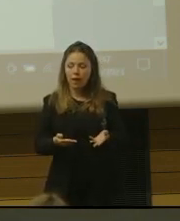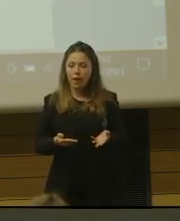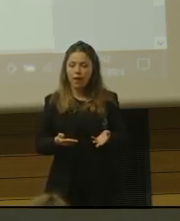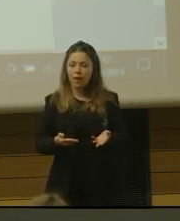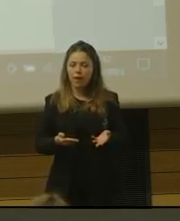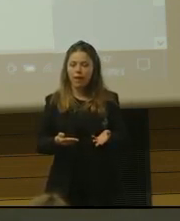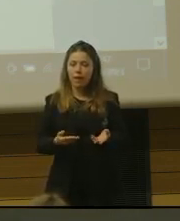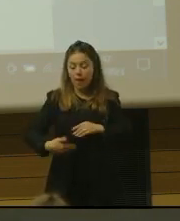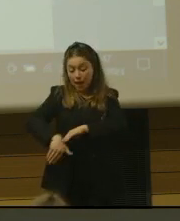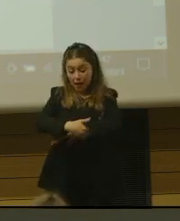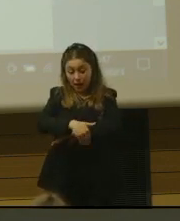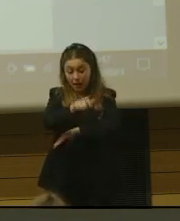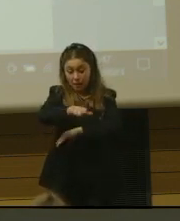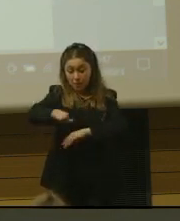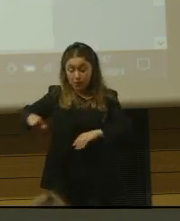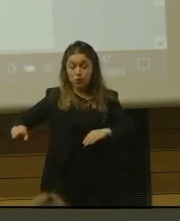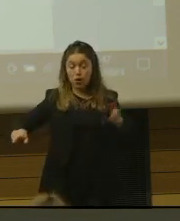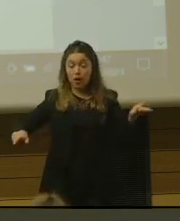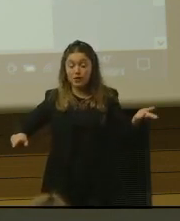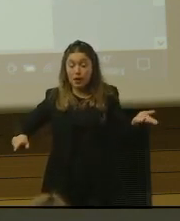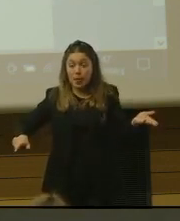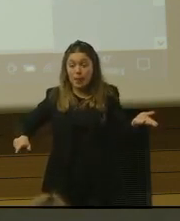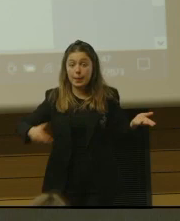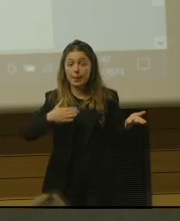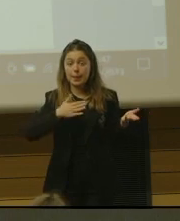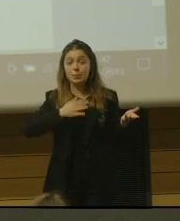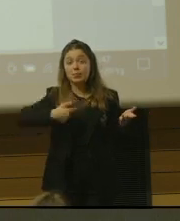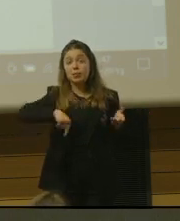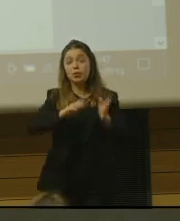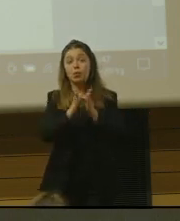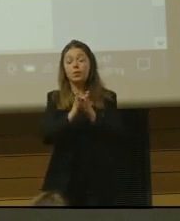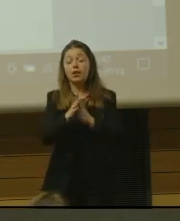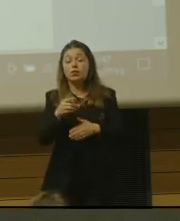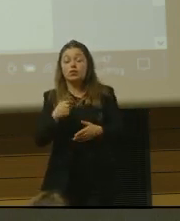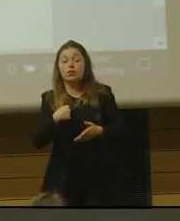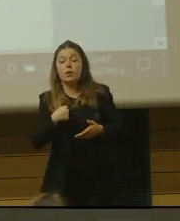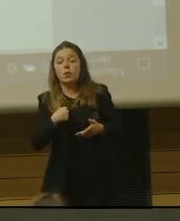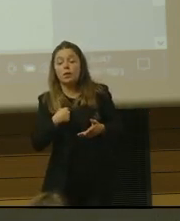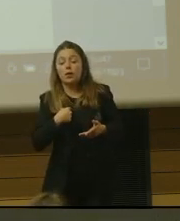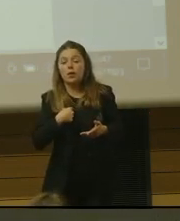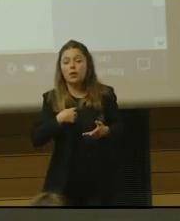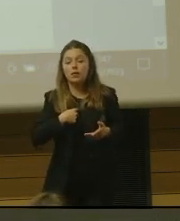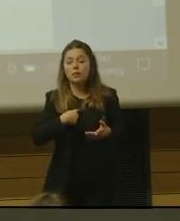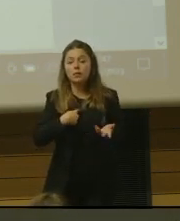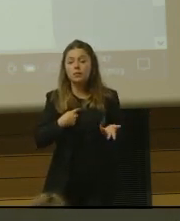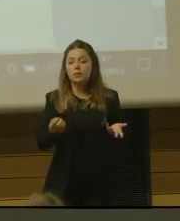A pie de calle, entre mis compañeros y yo,